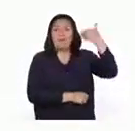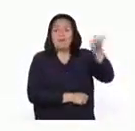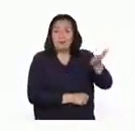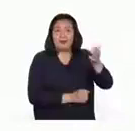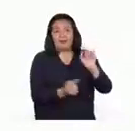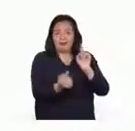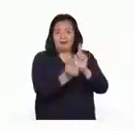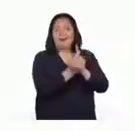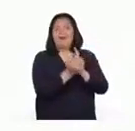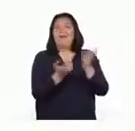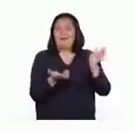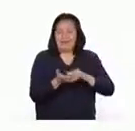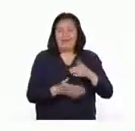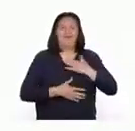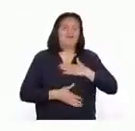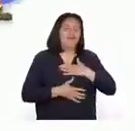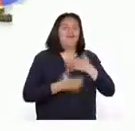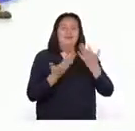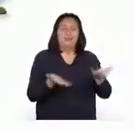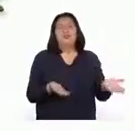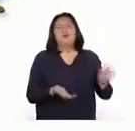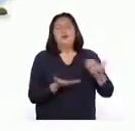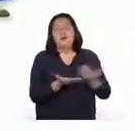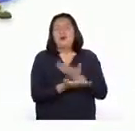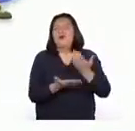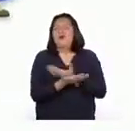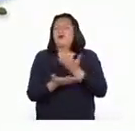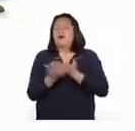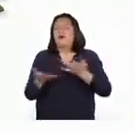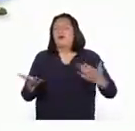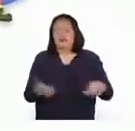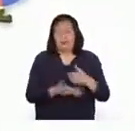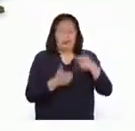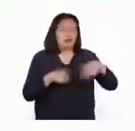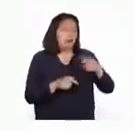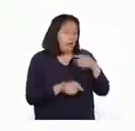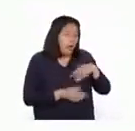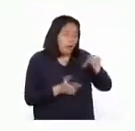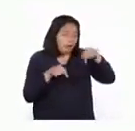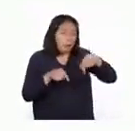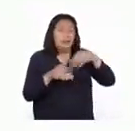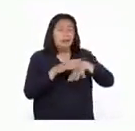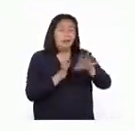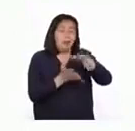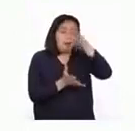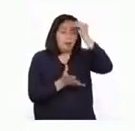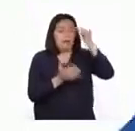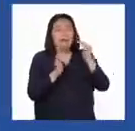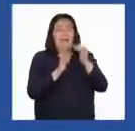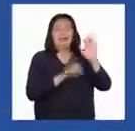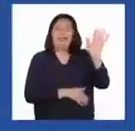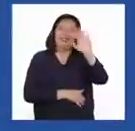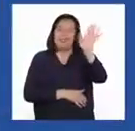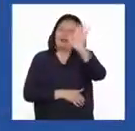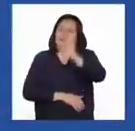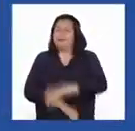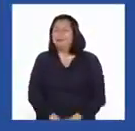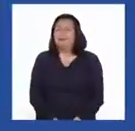nos veremos de nuevo para seguir divirtiéndonos con nuevos descubrimientos aquí en Aprendo en Casa. ¡Nos vemos! ¡Chao,